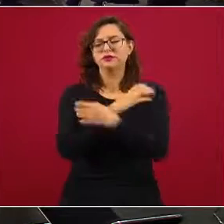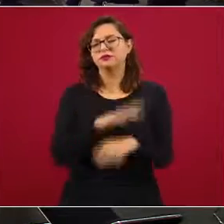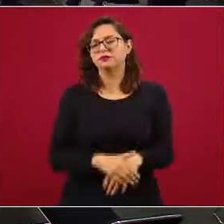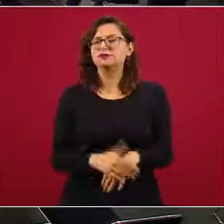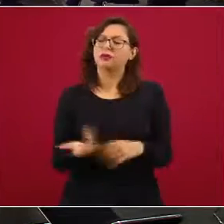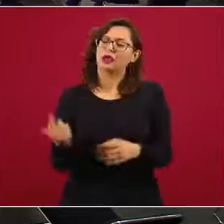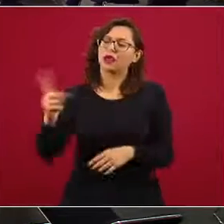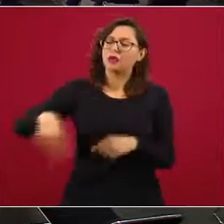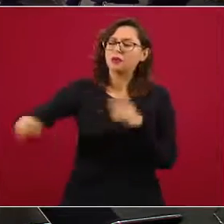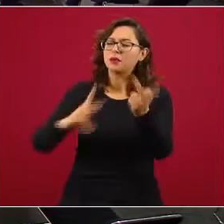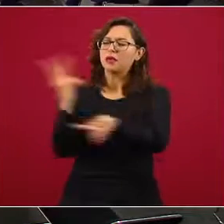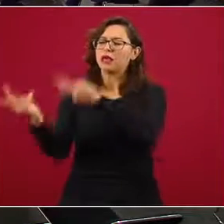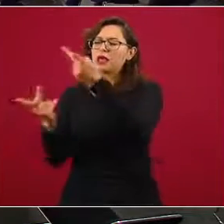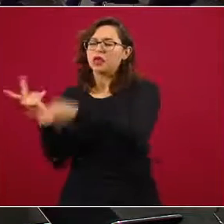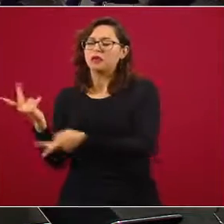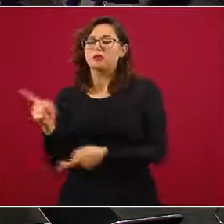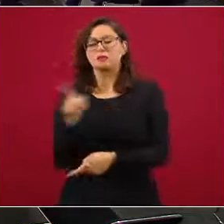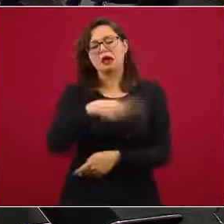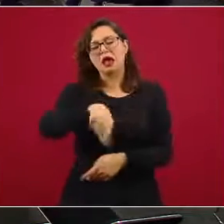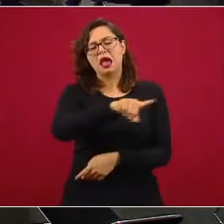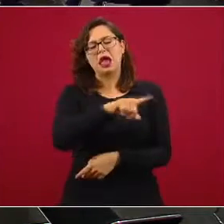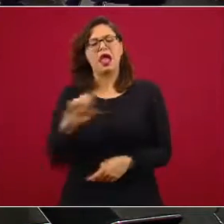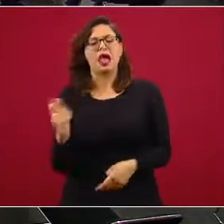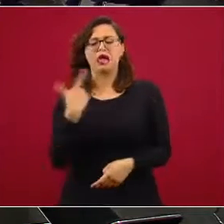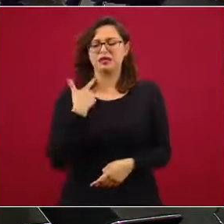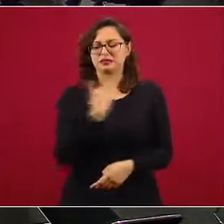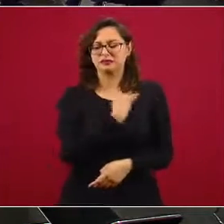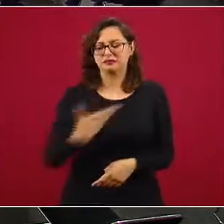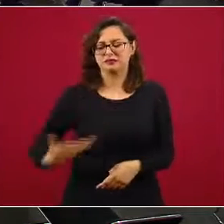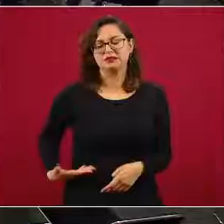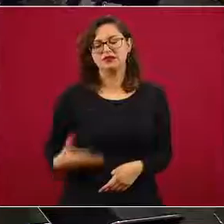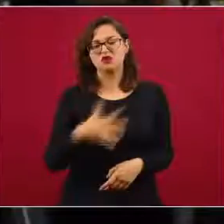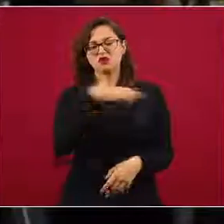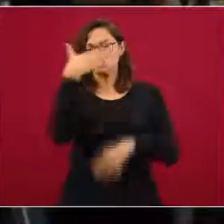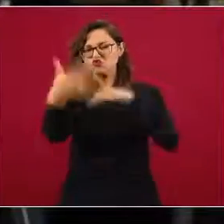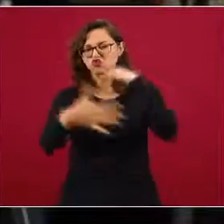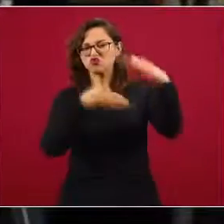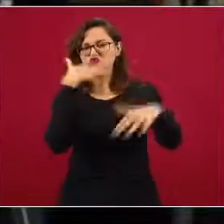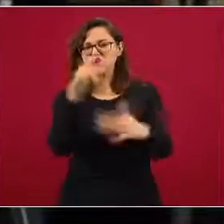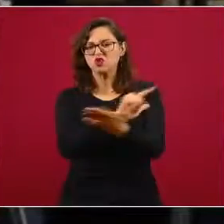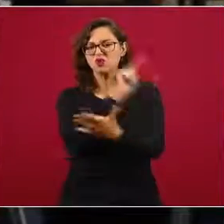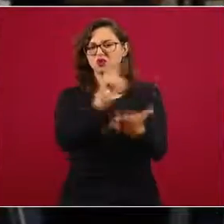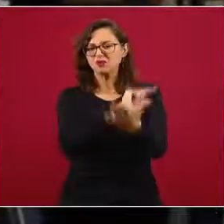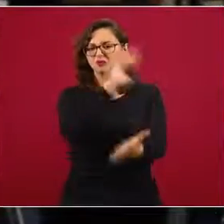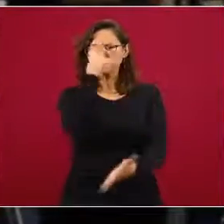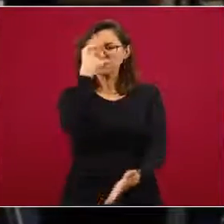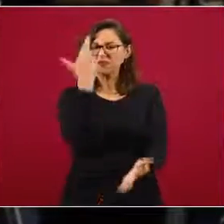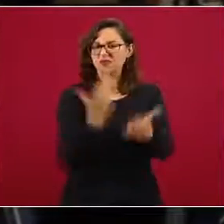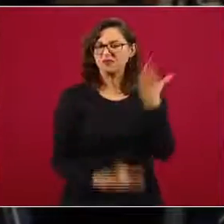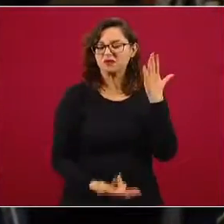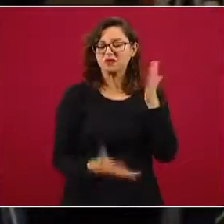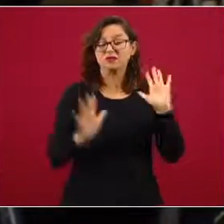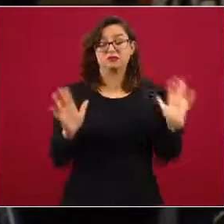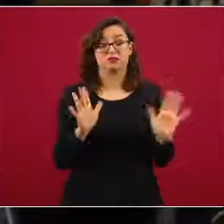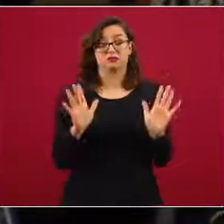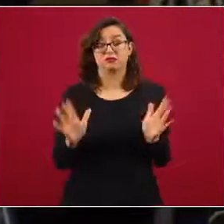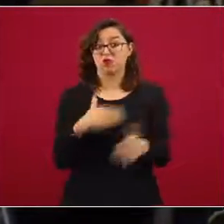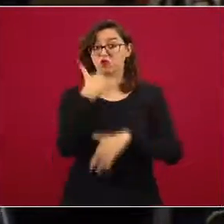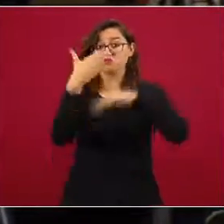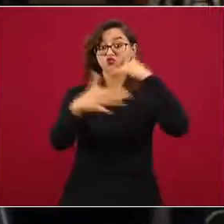demostrara que los exmandatarios incurrieron en ilícitos y corrupción, usted mismo ha señalado que la corrupción ya debe ser tratada como un